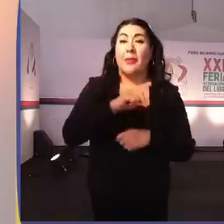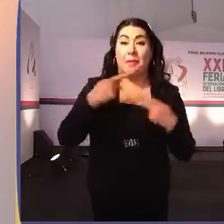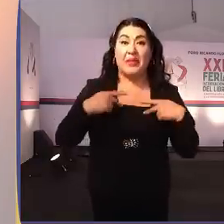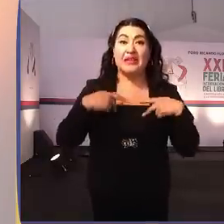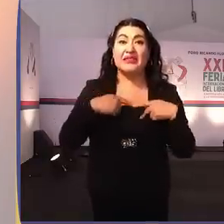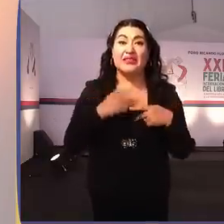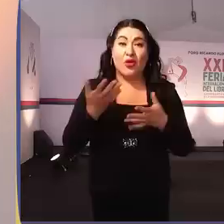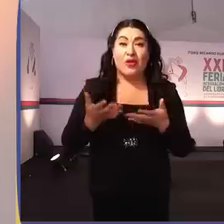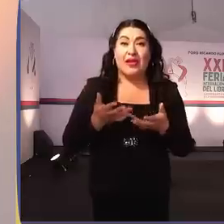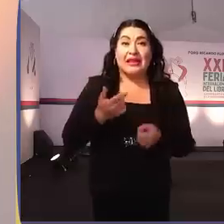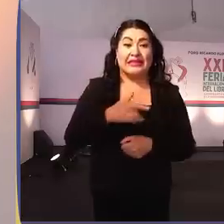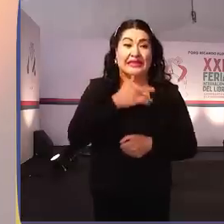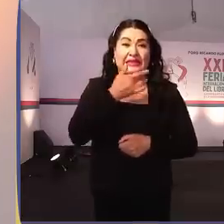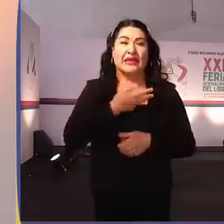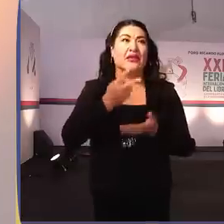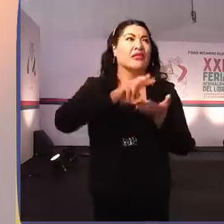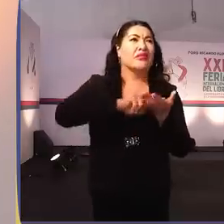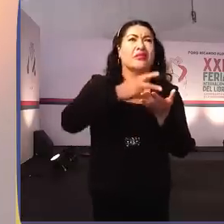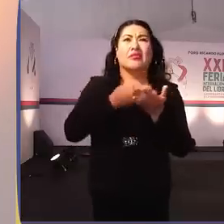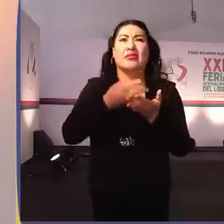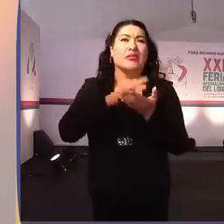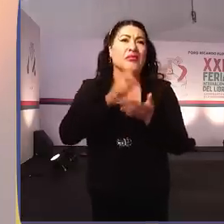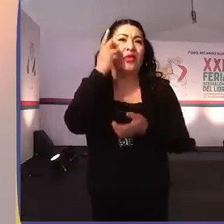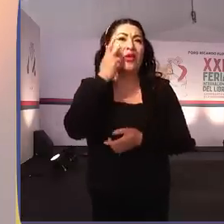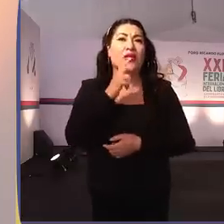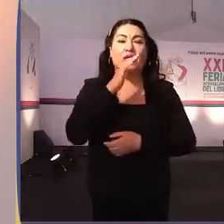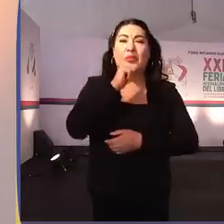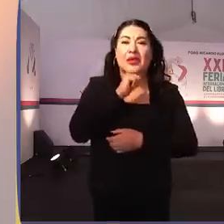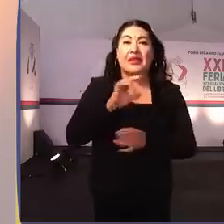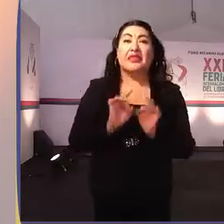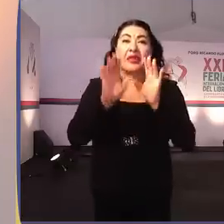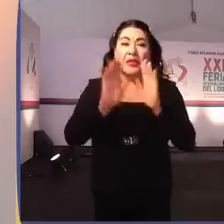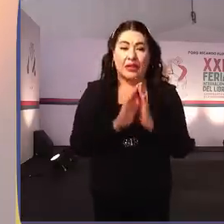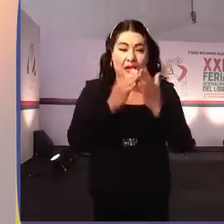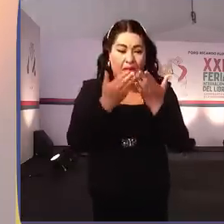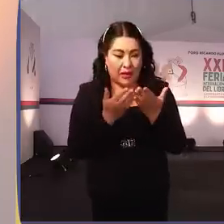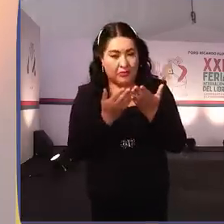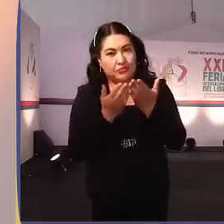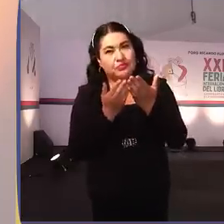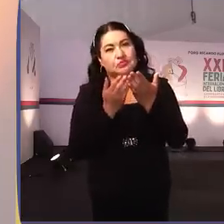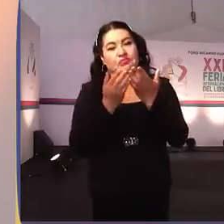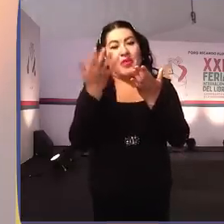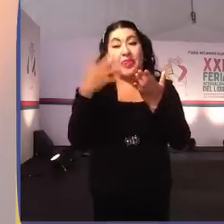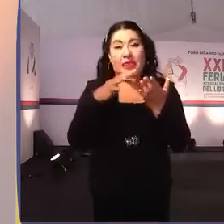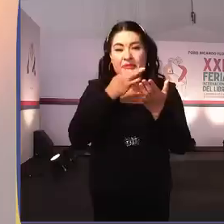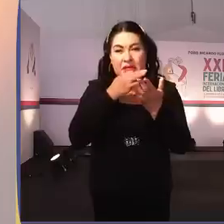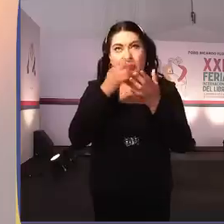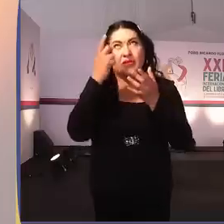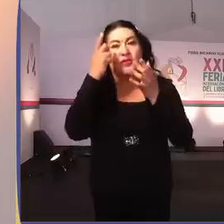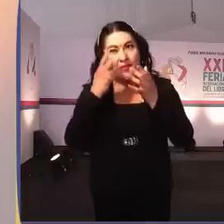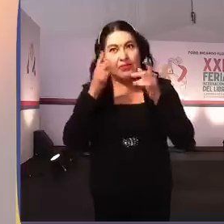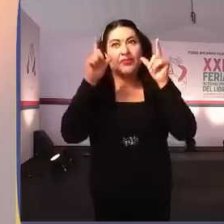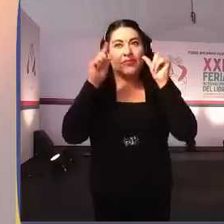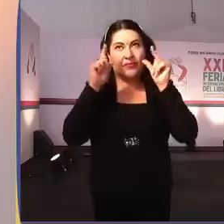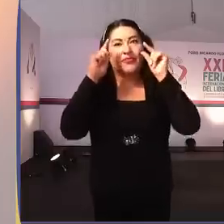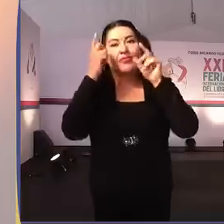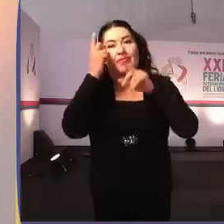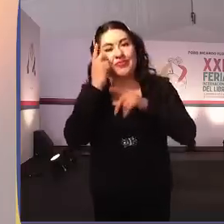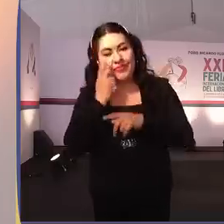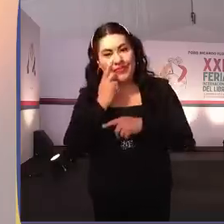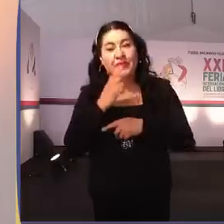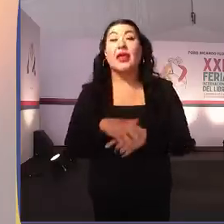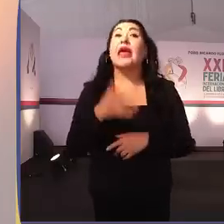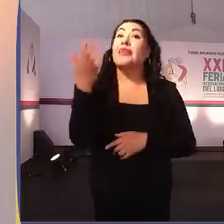de insomnio caen rendidos, ¿no? Entonces, 10 minutos de lectura máximo, por favor, no